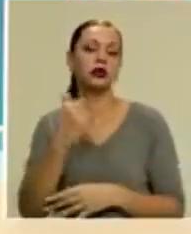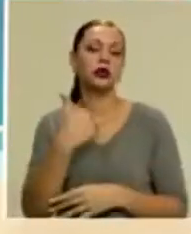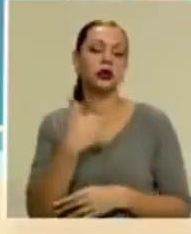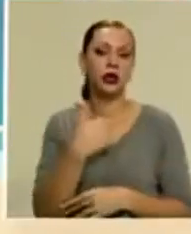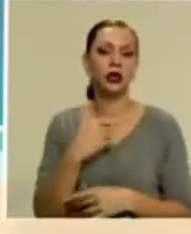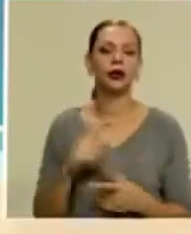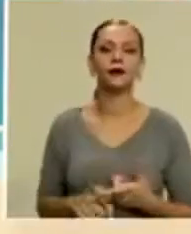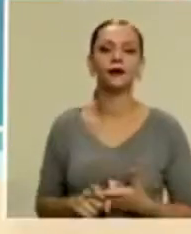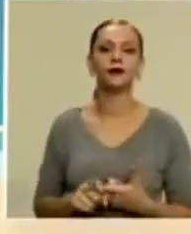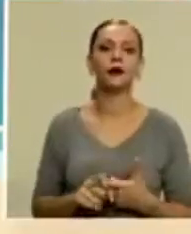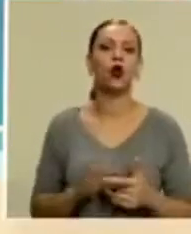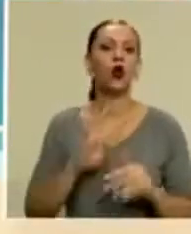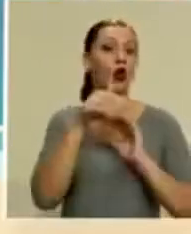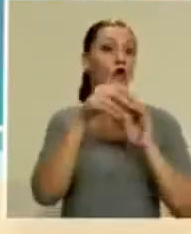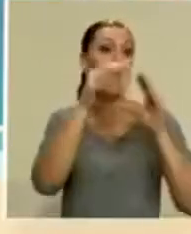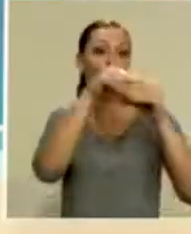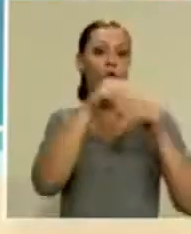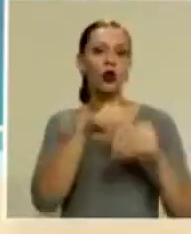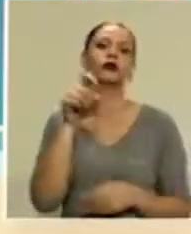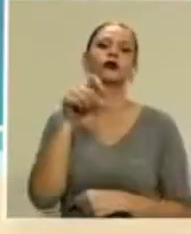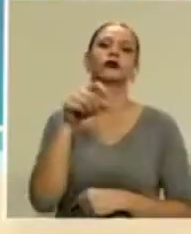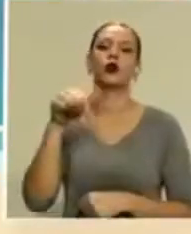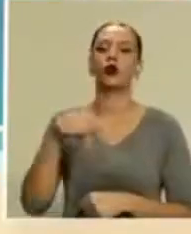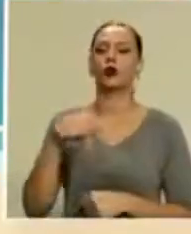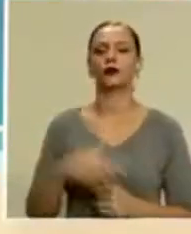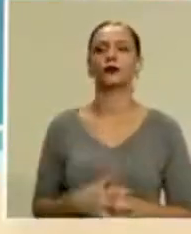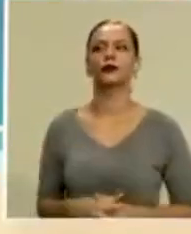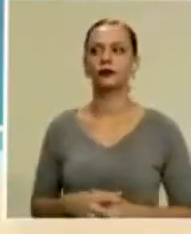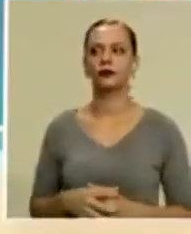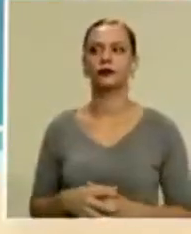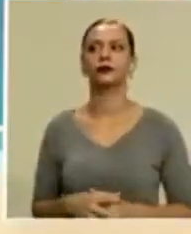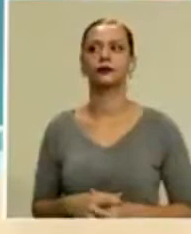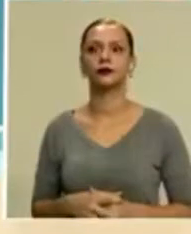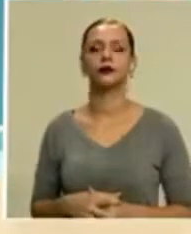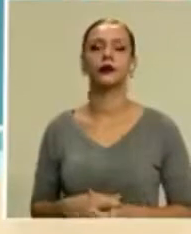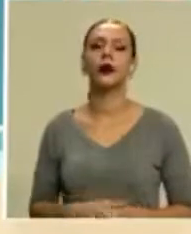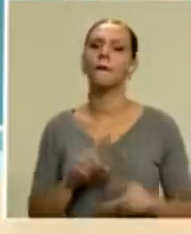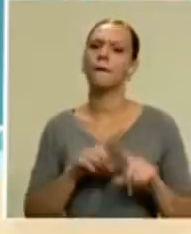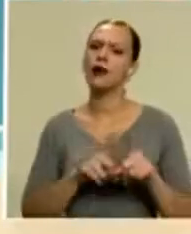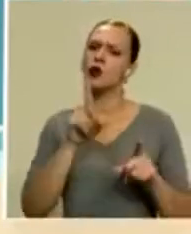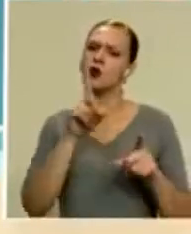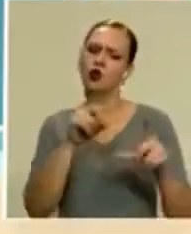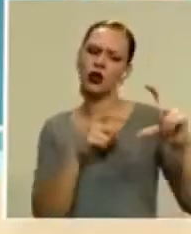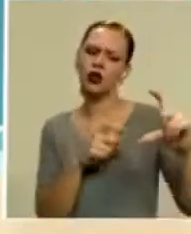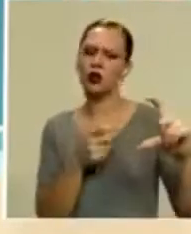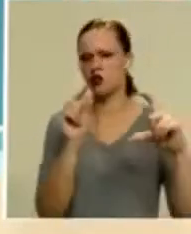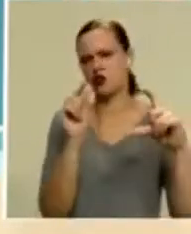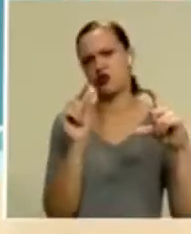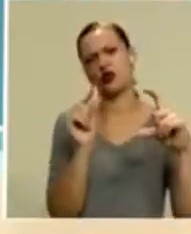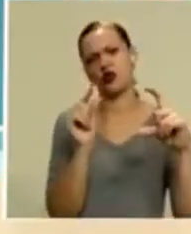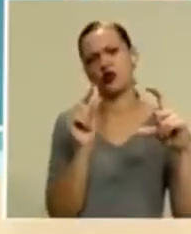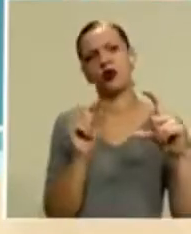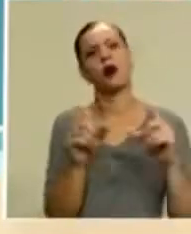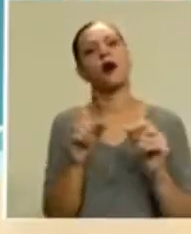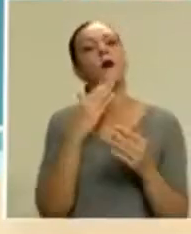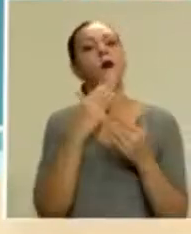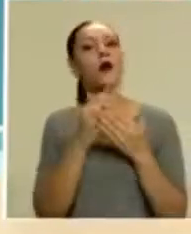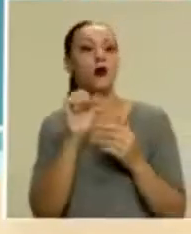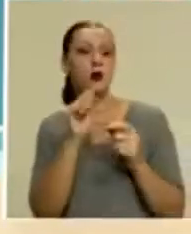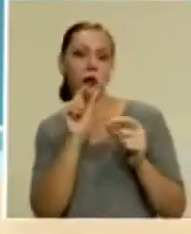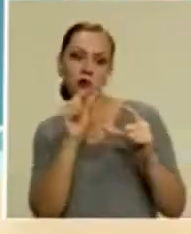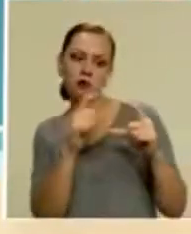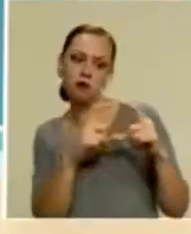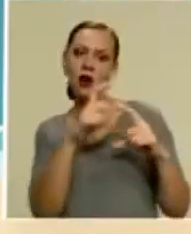ahí. Todo eso lo vamos a ocupar. Ay, pero una taza es muy poquito. Bueno, ¿podríamos poner